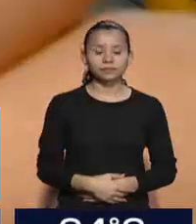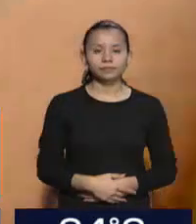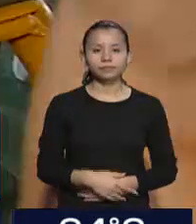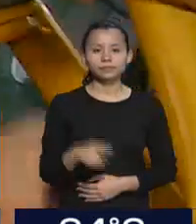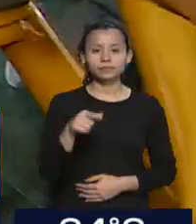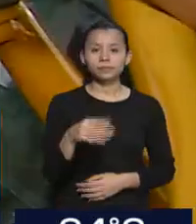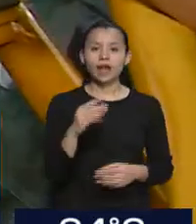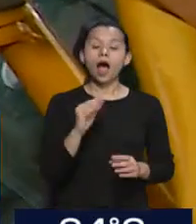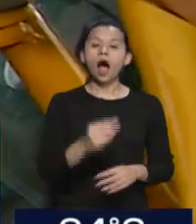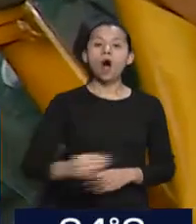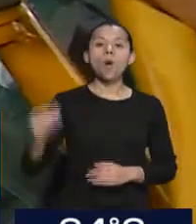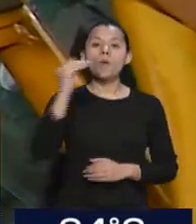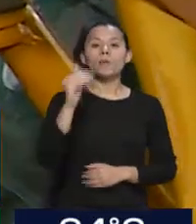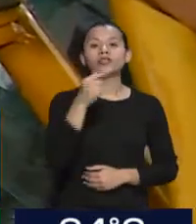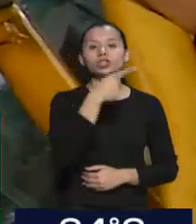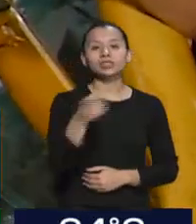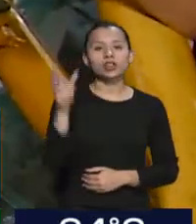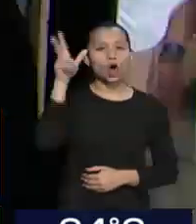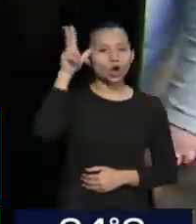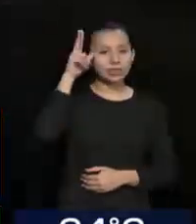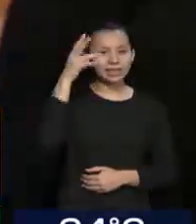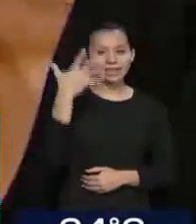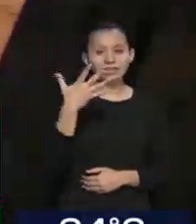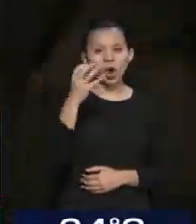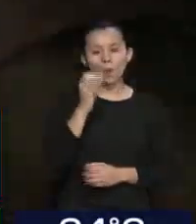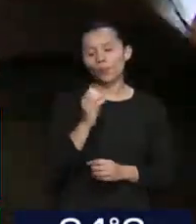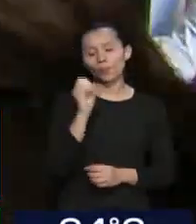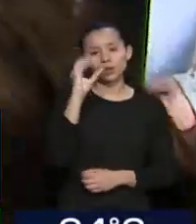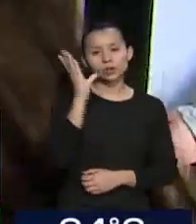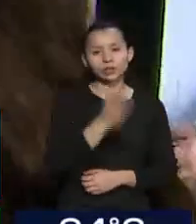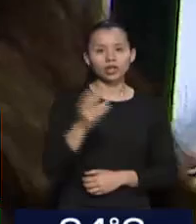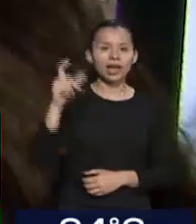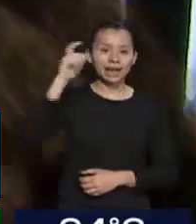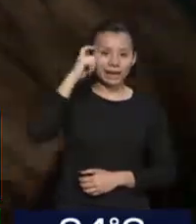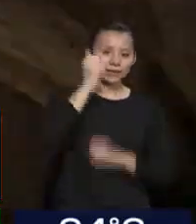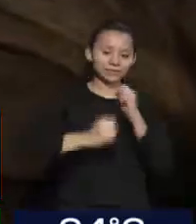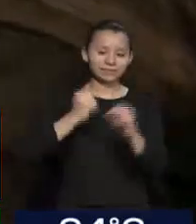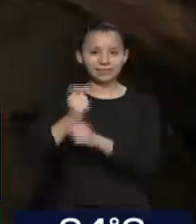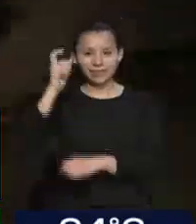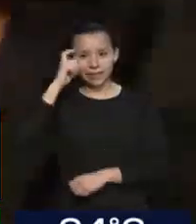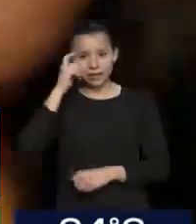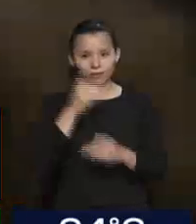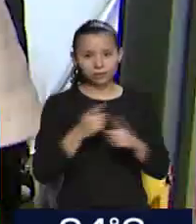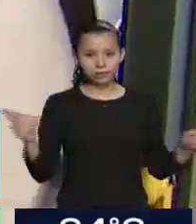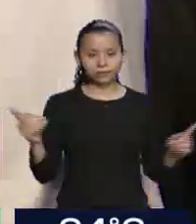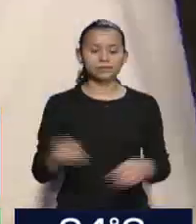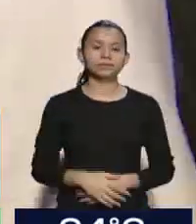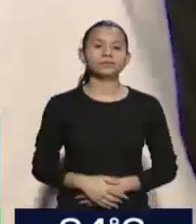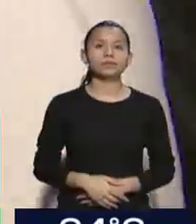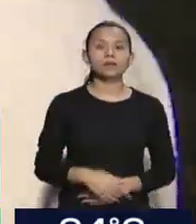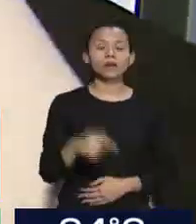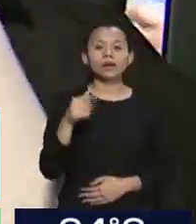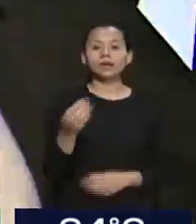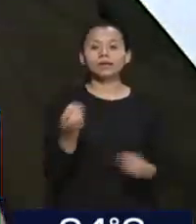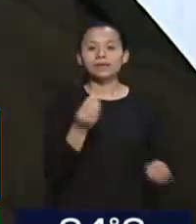de 185% interanual de enero a enero. Aunque la diferencia con el servicio de corta distancia es que demora en actualizar